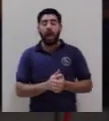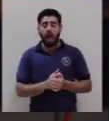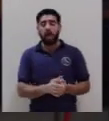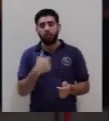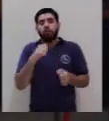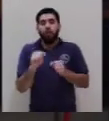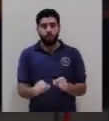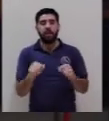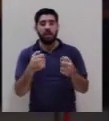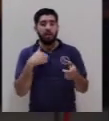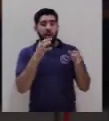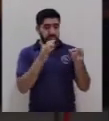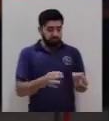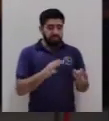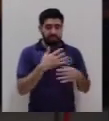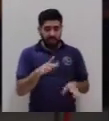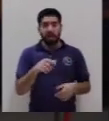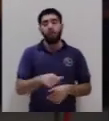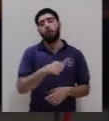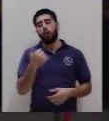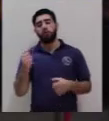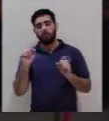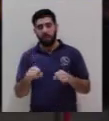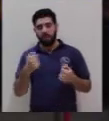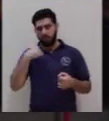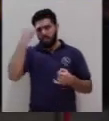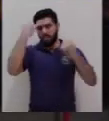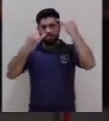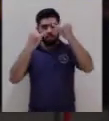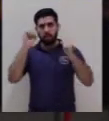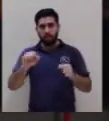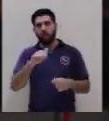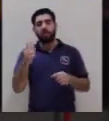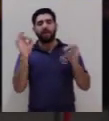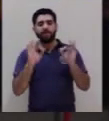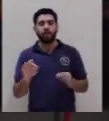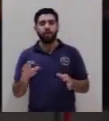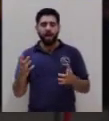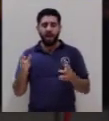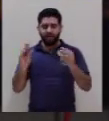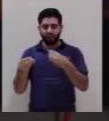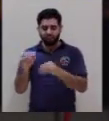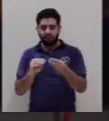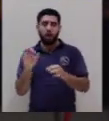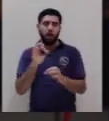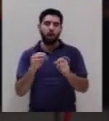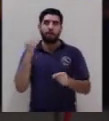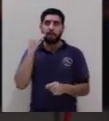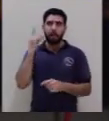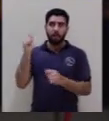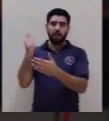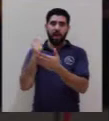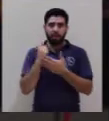organizador gráfico, puedo hacer otro organizador gráfico ya con utilizando la imaginación y haciendo otro tipo de diseños. Otro tipo de diseños, o